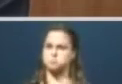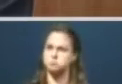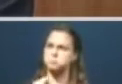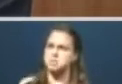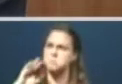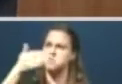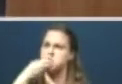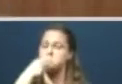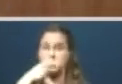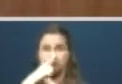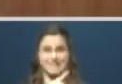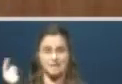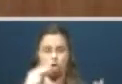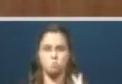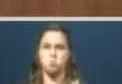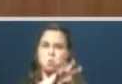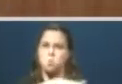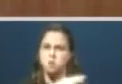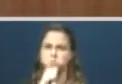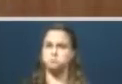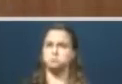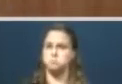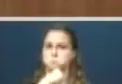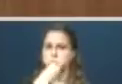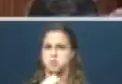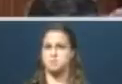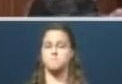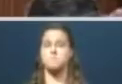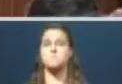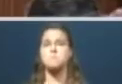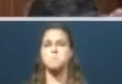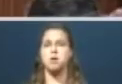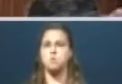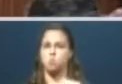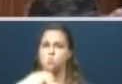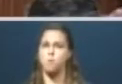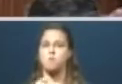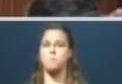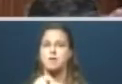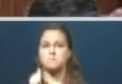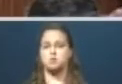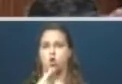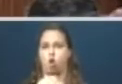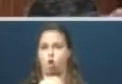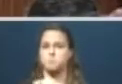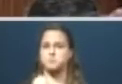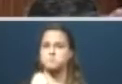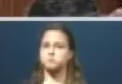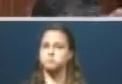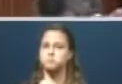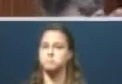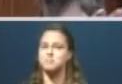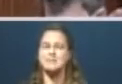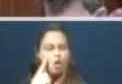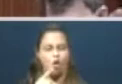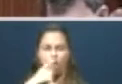los cuatro primeros meses de 2014 la modernización y la incorporación de jóvenes a estas actividades son el